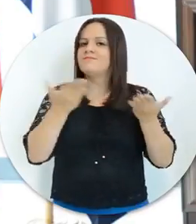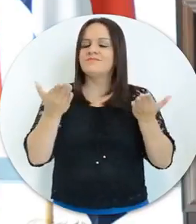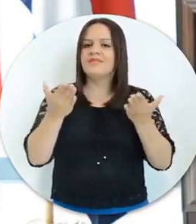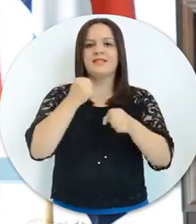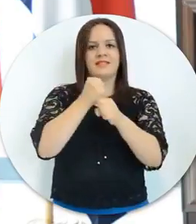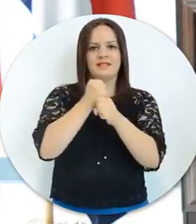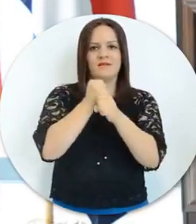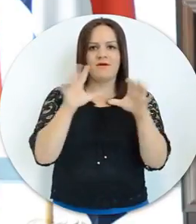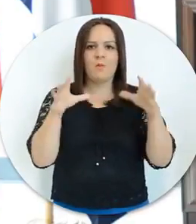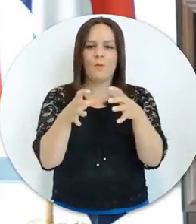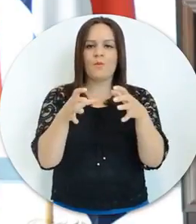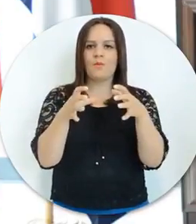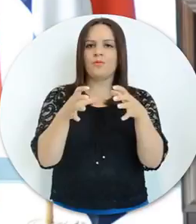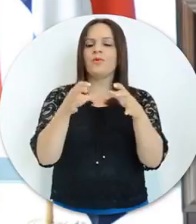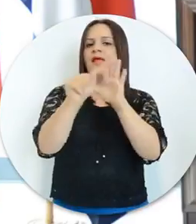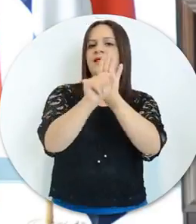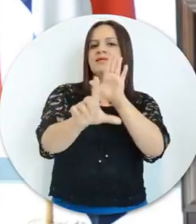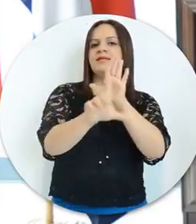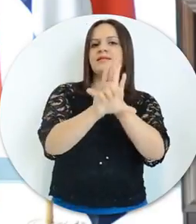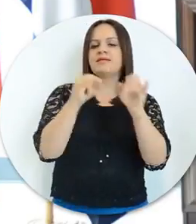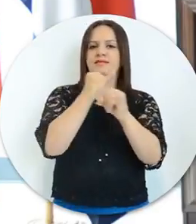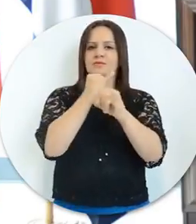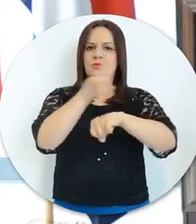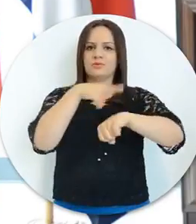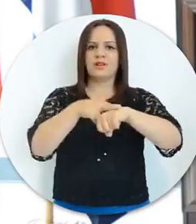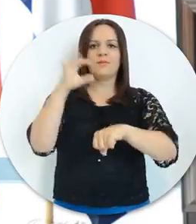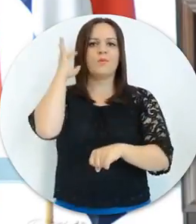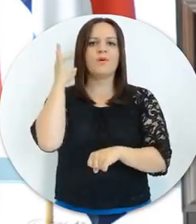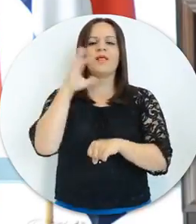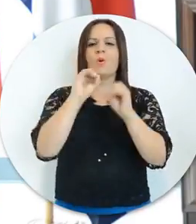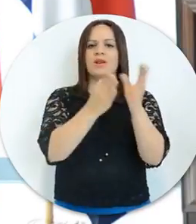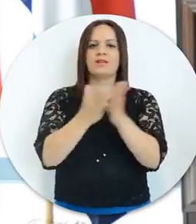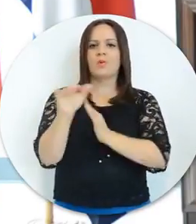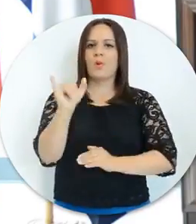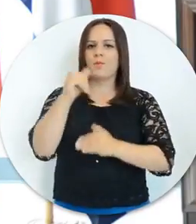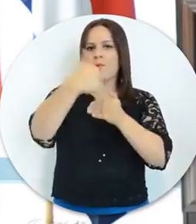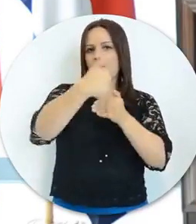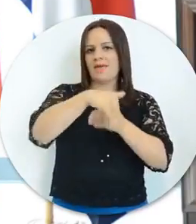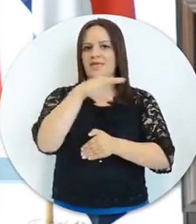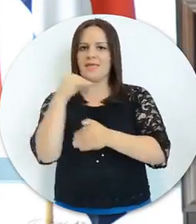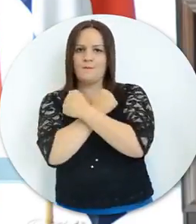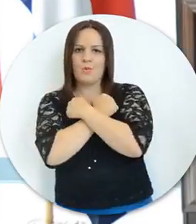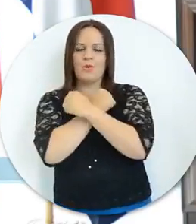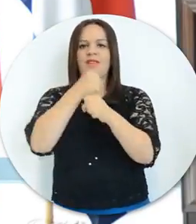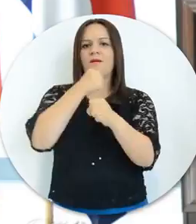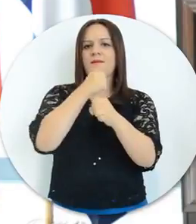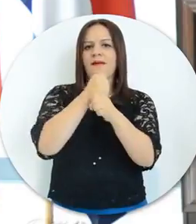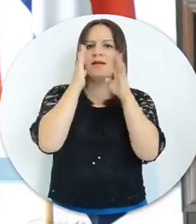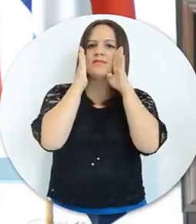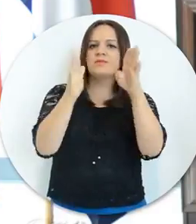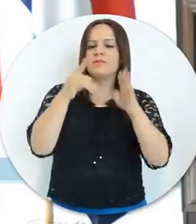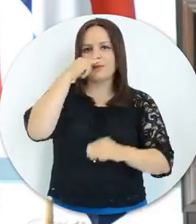lugar, de un trabajo conjunto de la Asamblea, el Instituto Nacional de las Mujeres y organizaciones como PAN y Amor que trabajan en la defensa